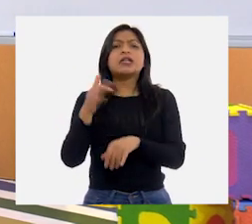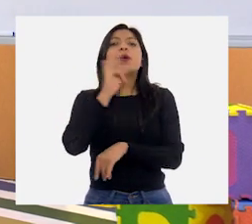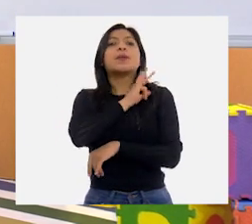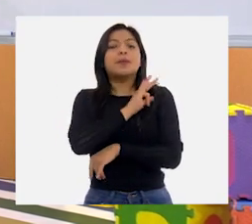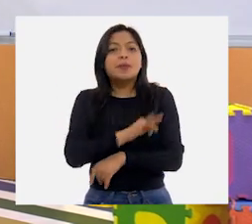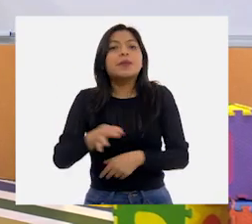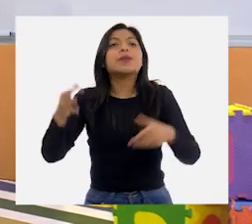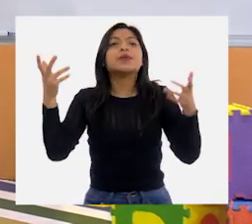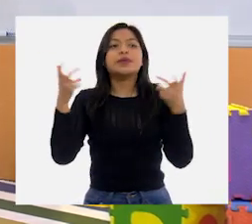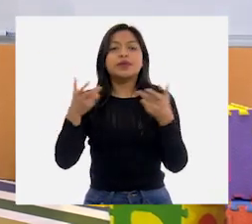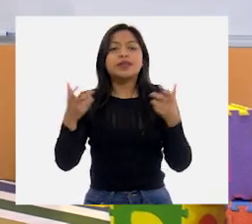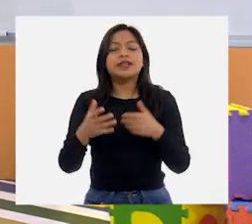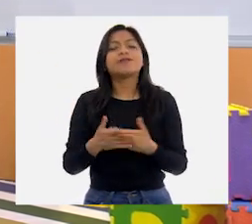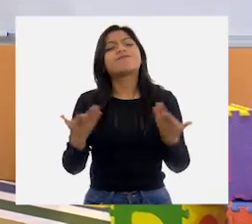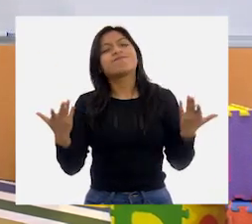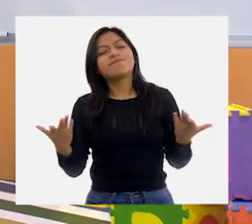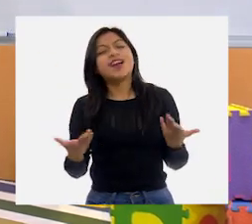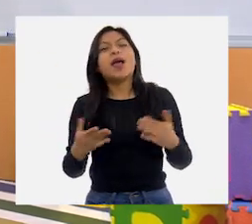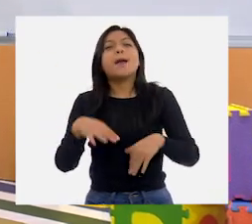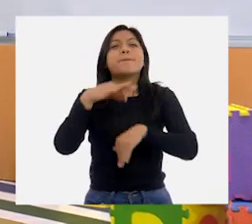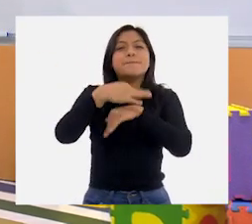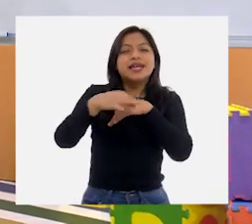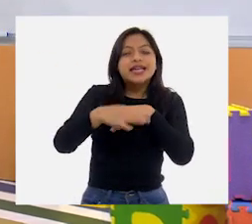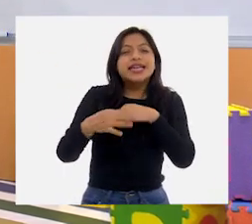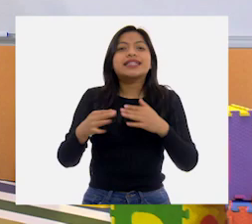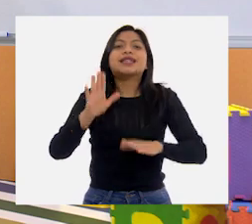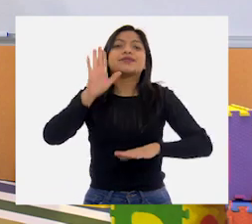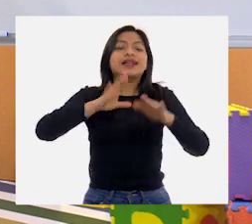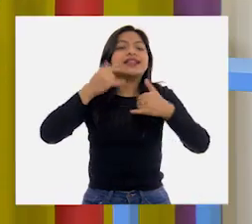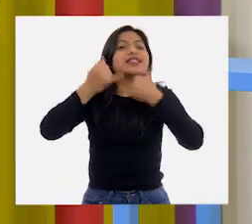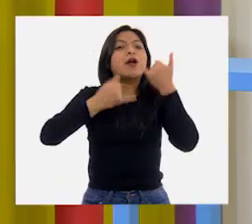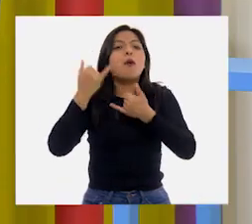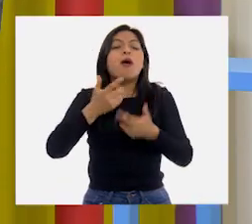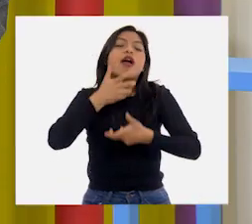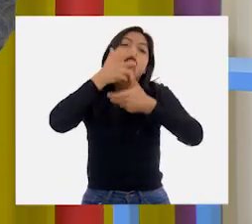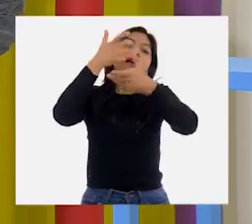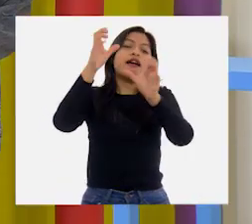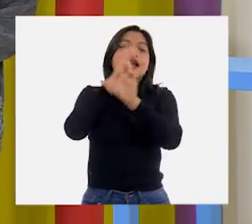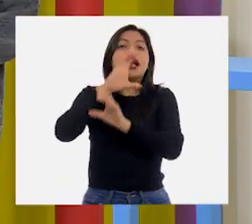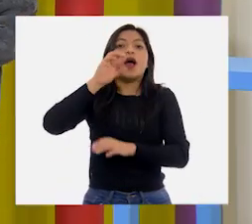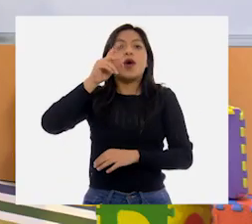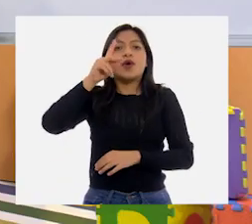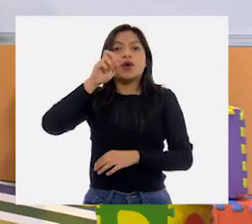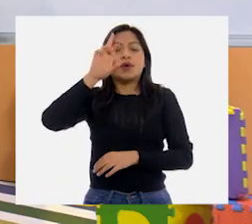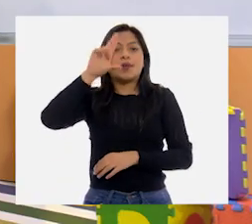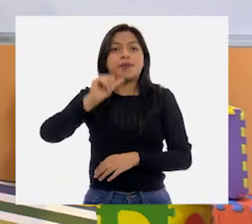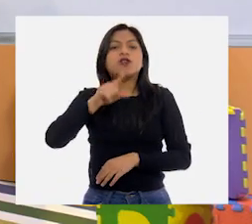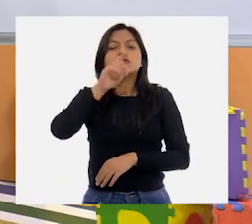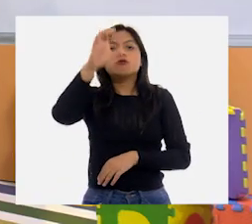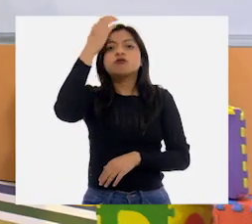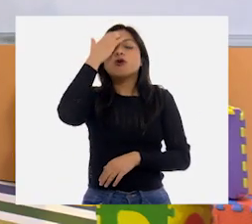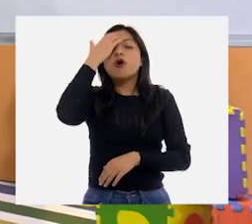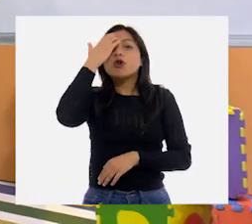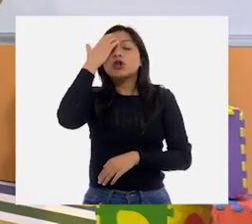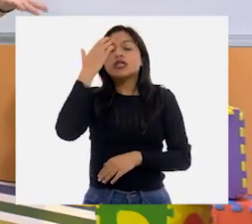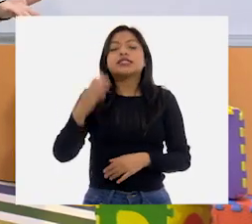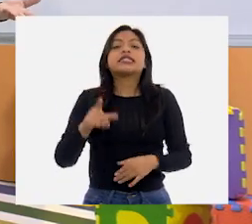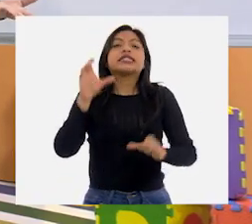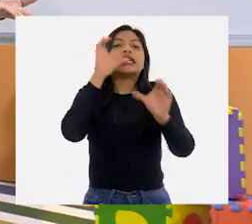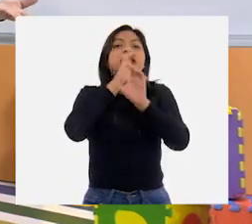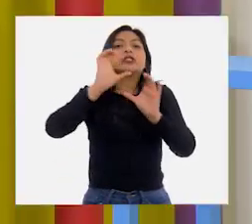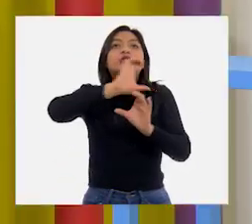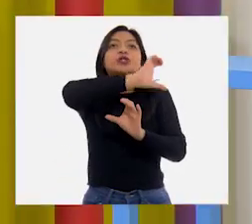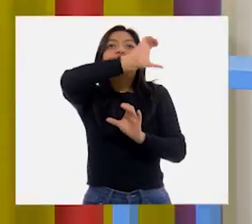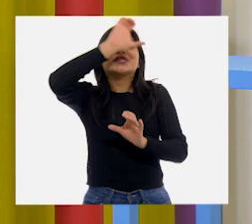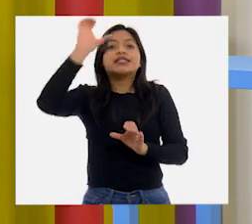hacer un ensayo, un juego, como si fuera la ópera. Muy bien. ¿Mm? ¿Conoces la canción del Cielito Lindo, que es una canción muy